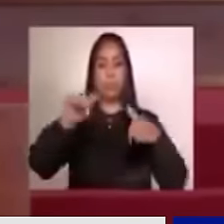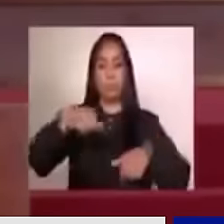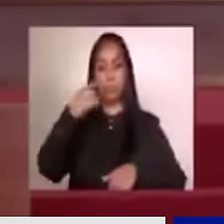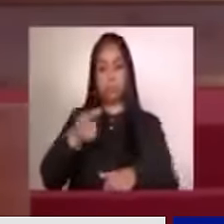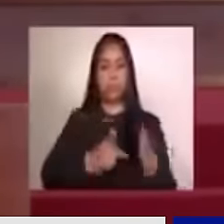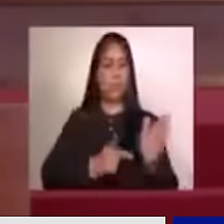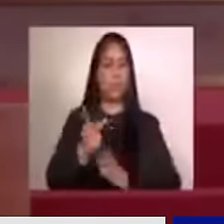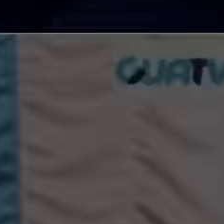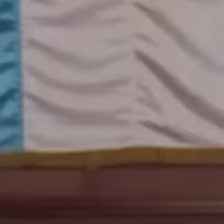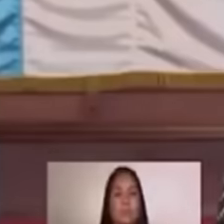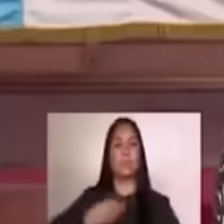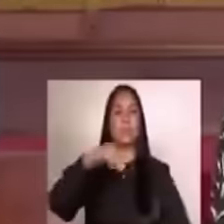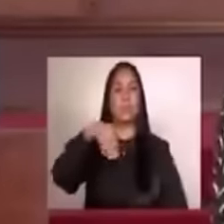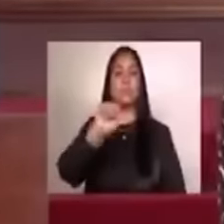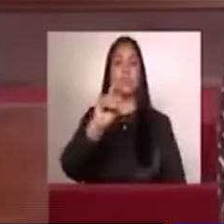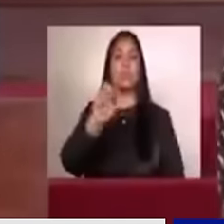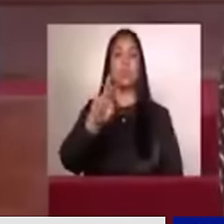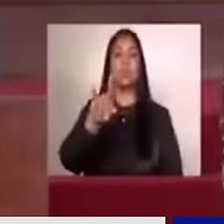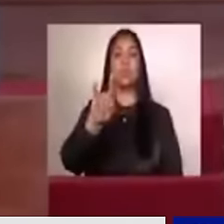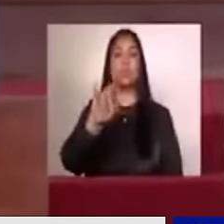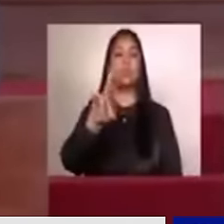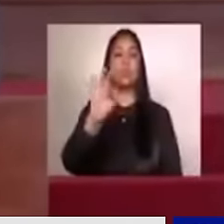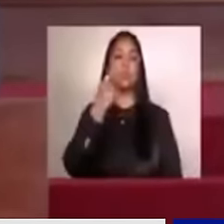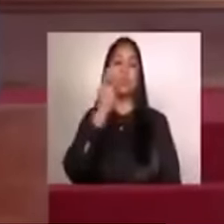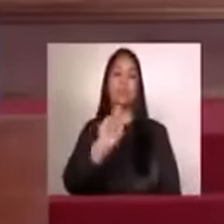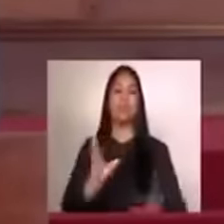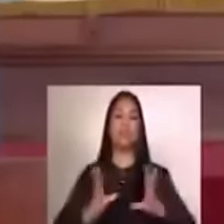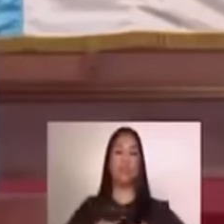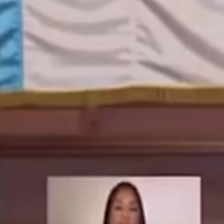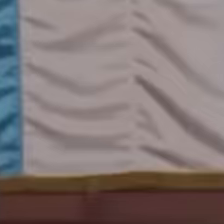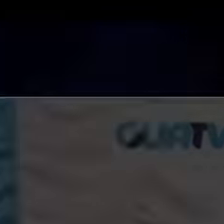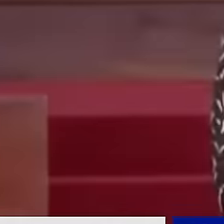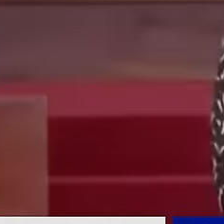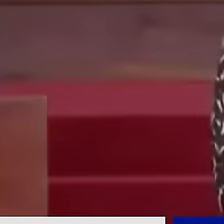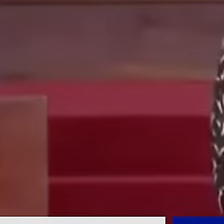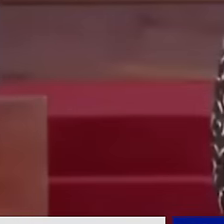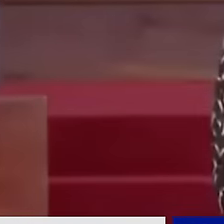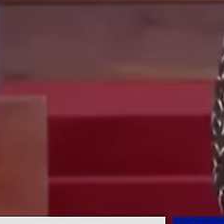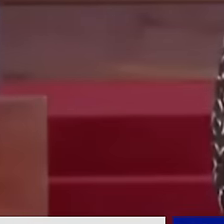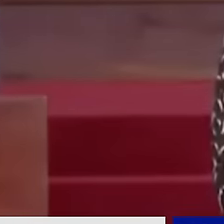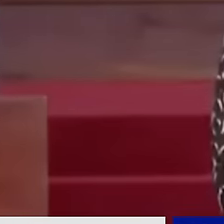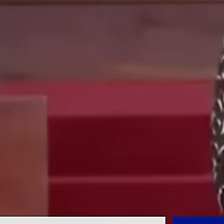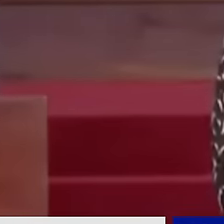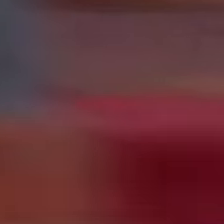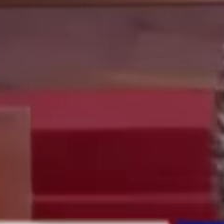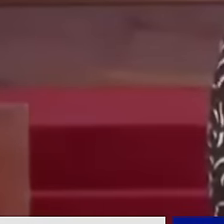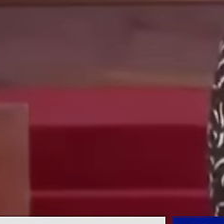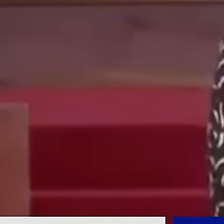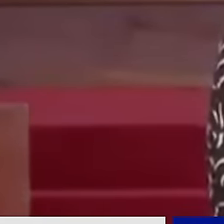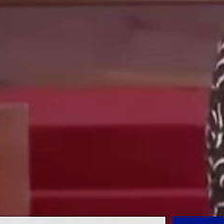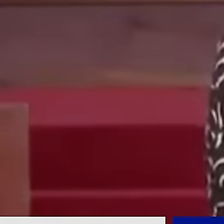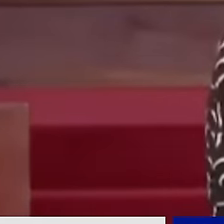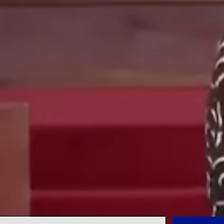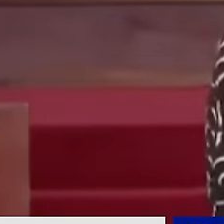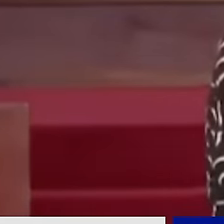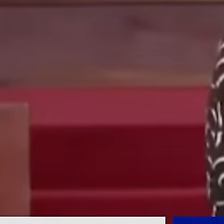maduro y reconocen como ganador de las elecciones presidenciales a Edmundo González Sin lugar a dudas esto es un duro golpe